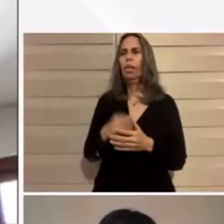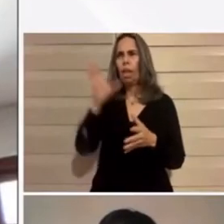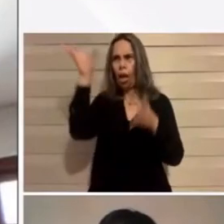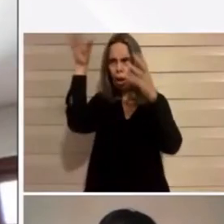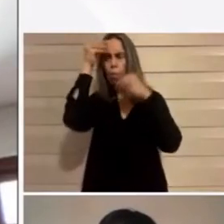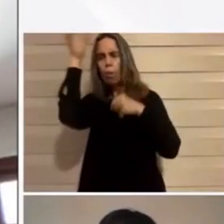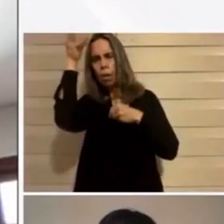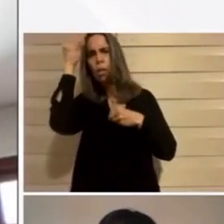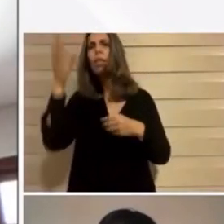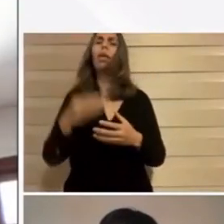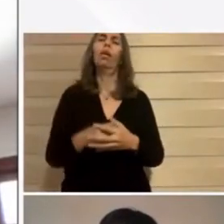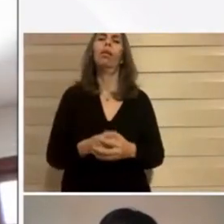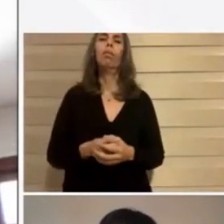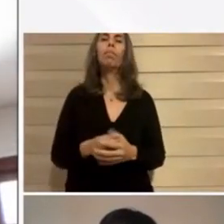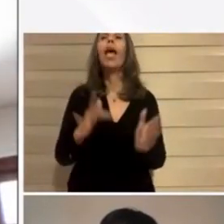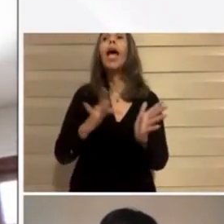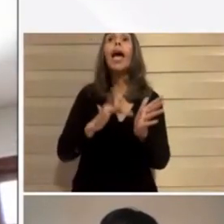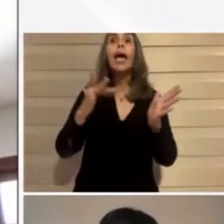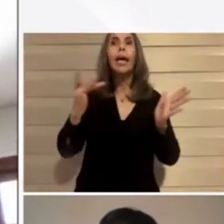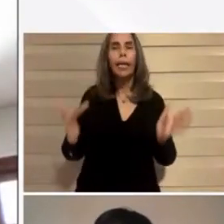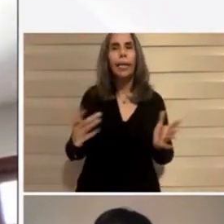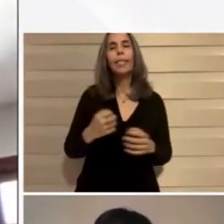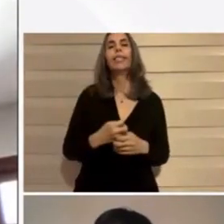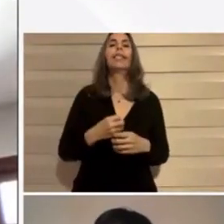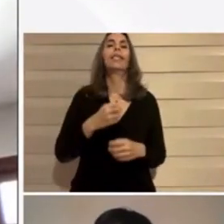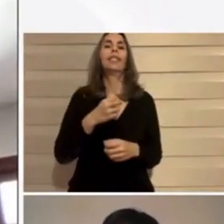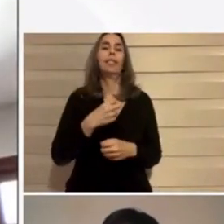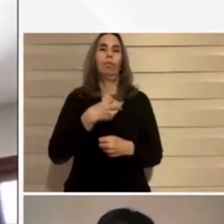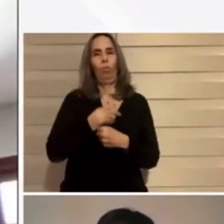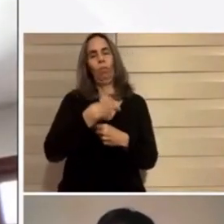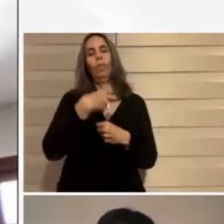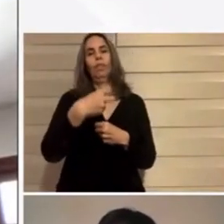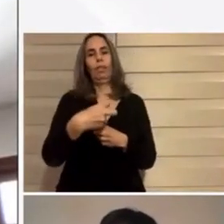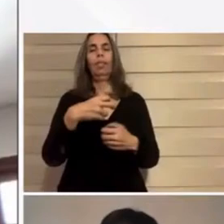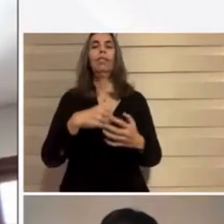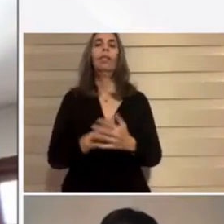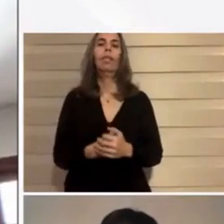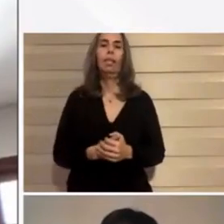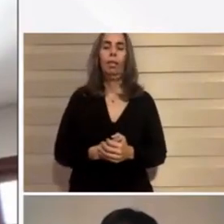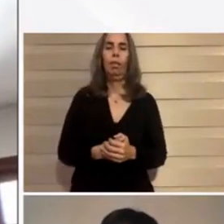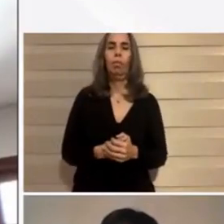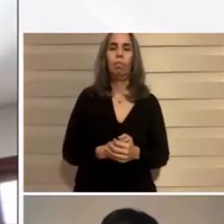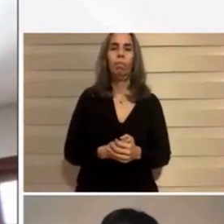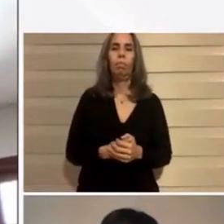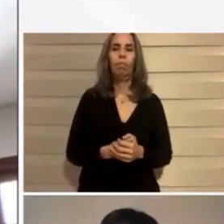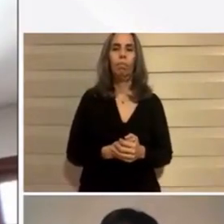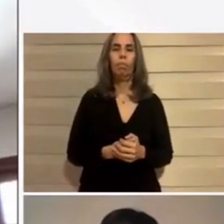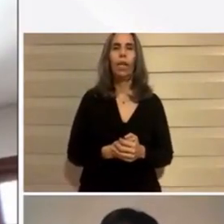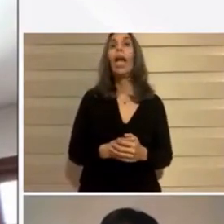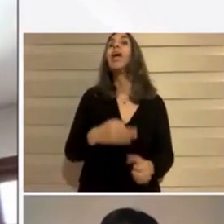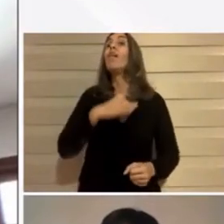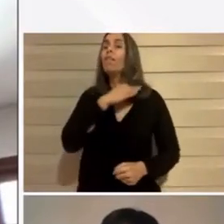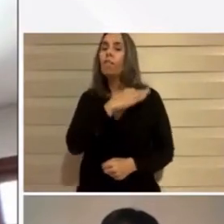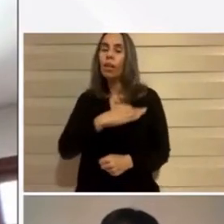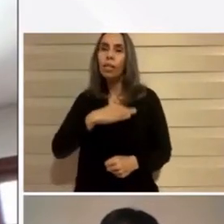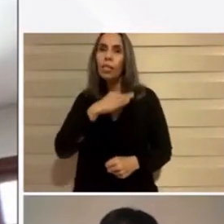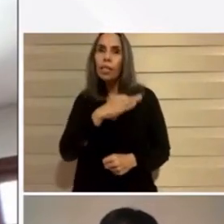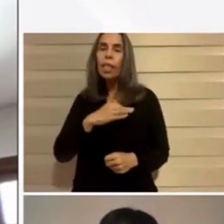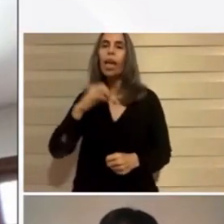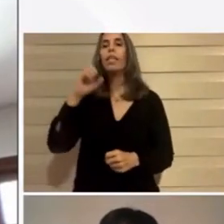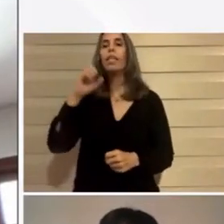por invitarme a este importante foro y con darle mis felicitaciones también a la Secretaría